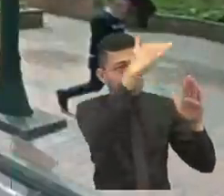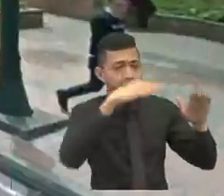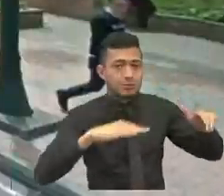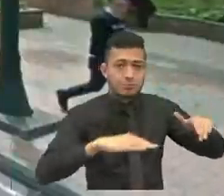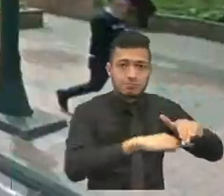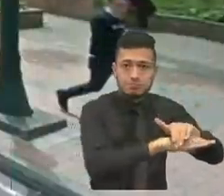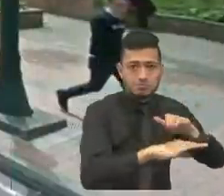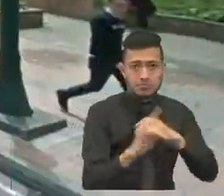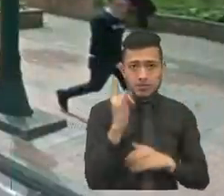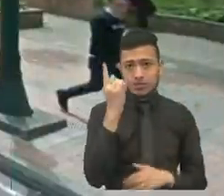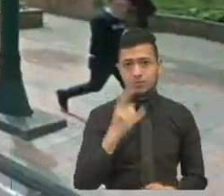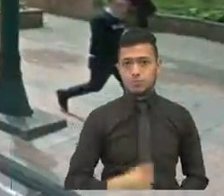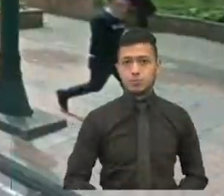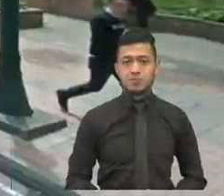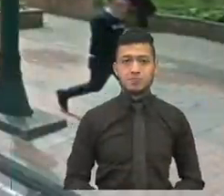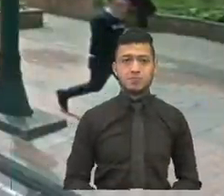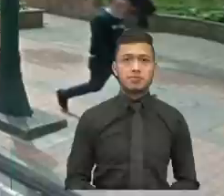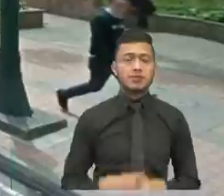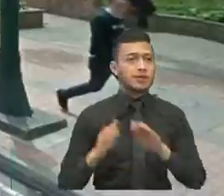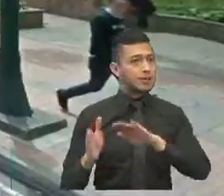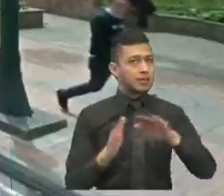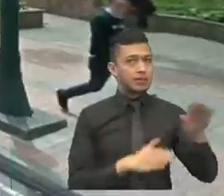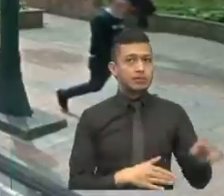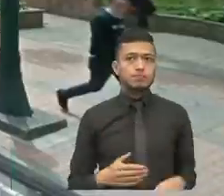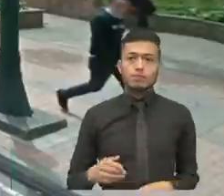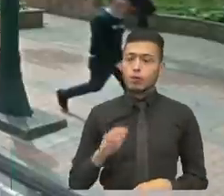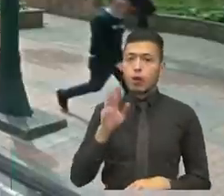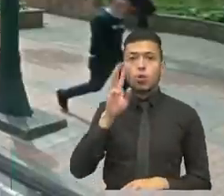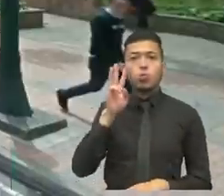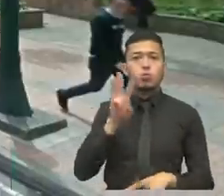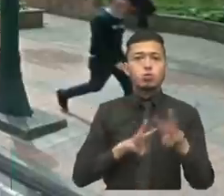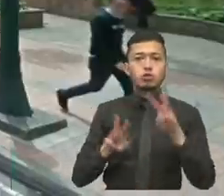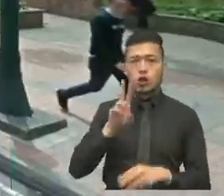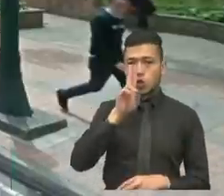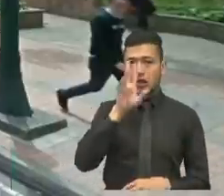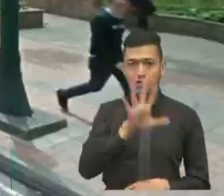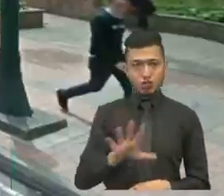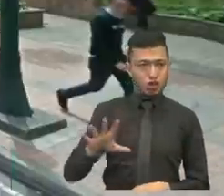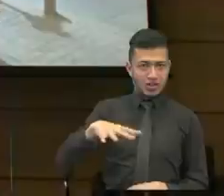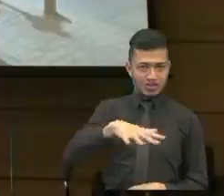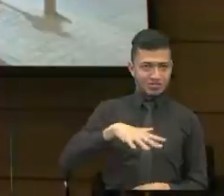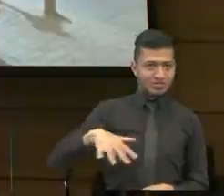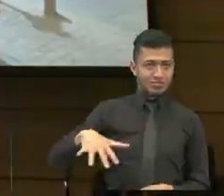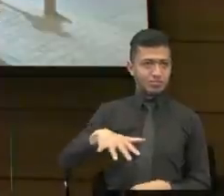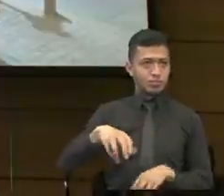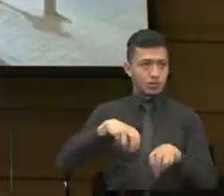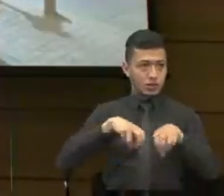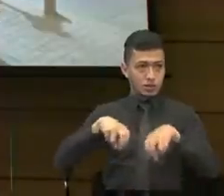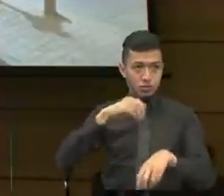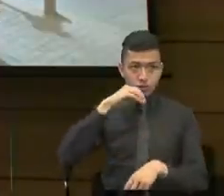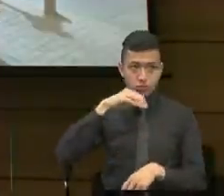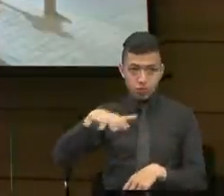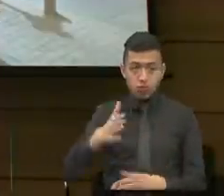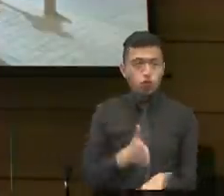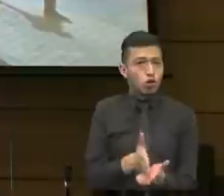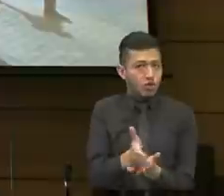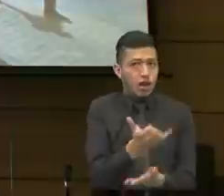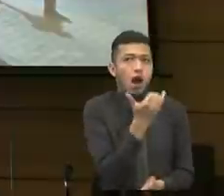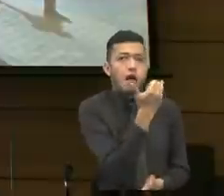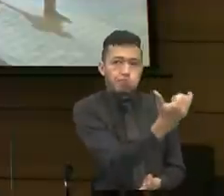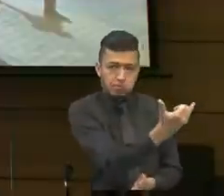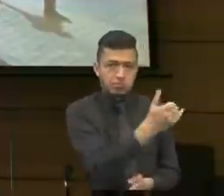Ahora sigamos. Museo Nacional. Esto, ¿por qué sigue el transporte público aquí? Pues porque yo lo tengo que traer hasta acá para conectarme con